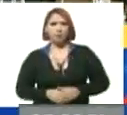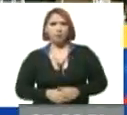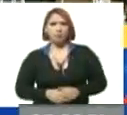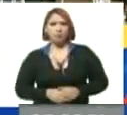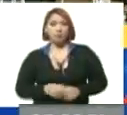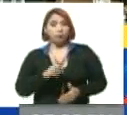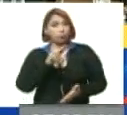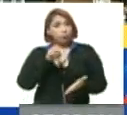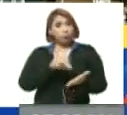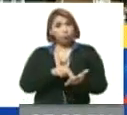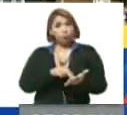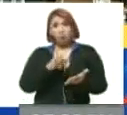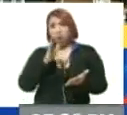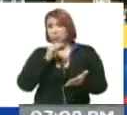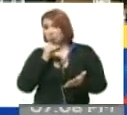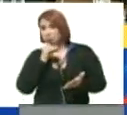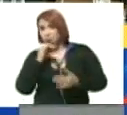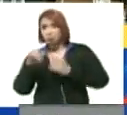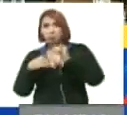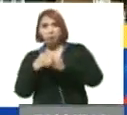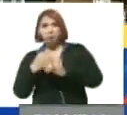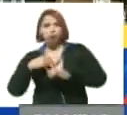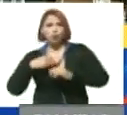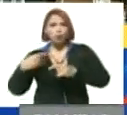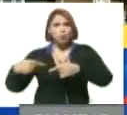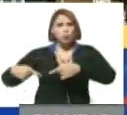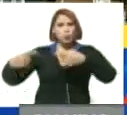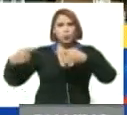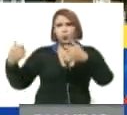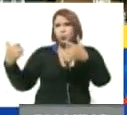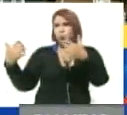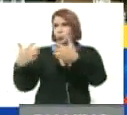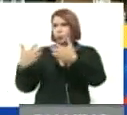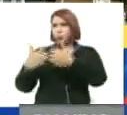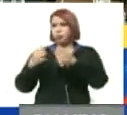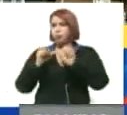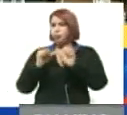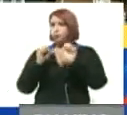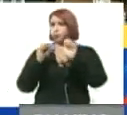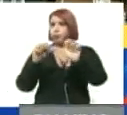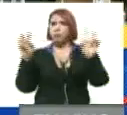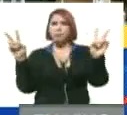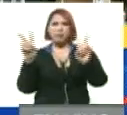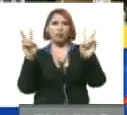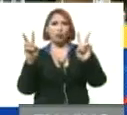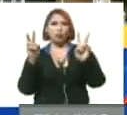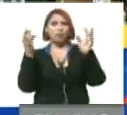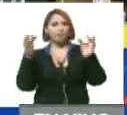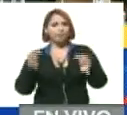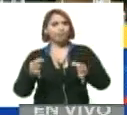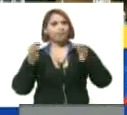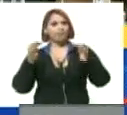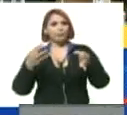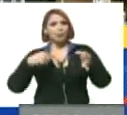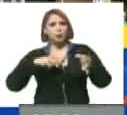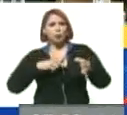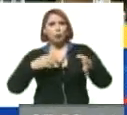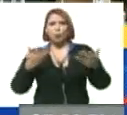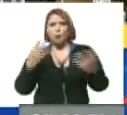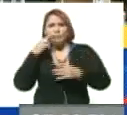nacional ni internacional. Estamos en batalla permanente y en victoria permanente también, gestando nuevas